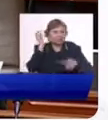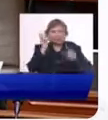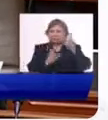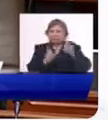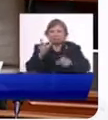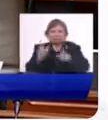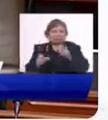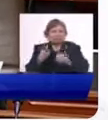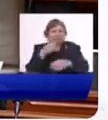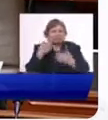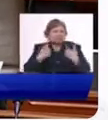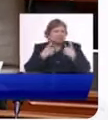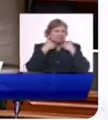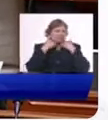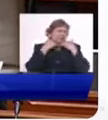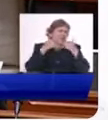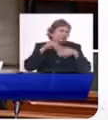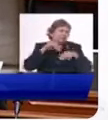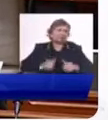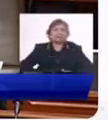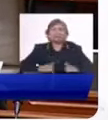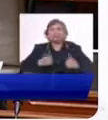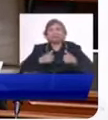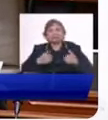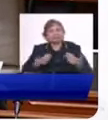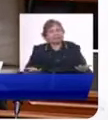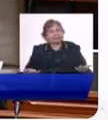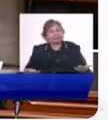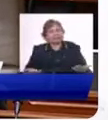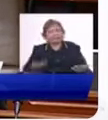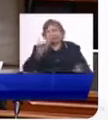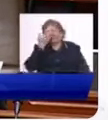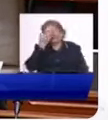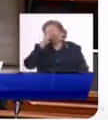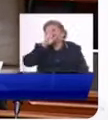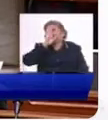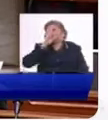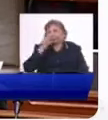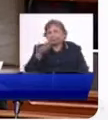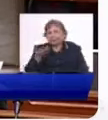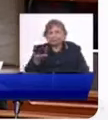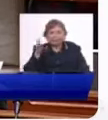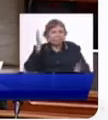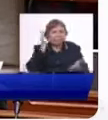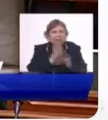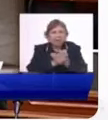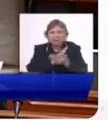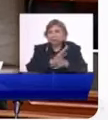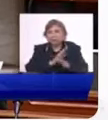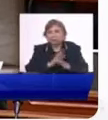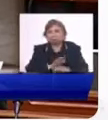les importa sus vidas. Tanta hipocresía. Basta.